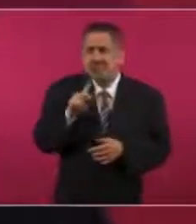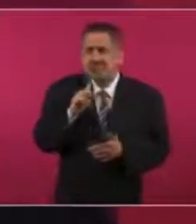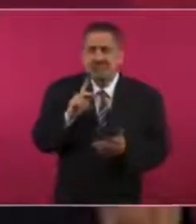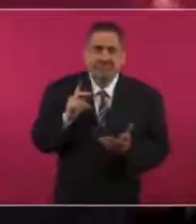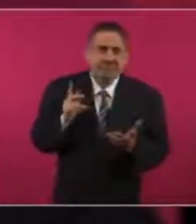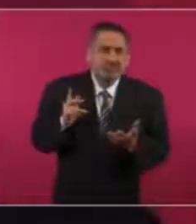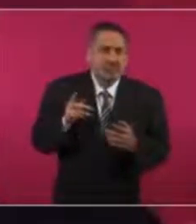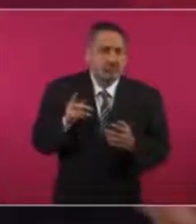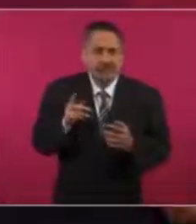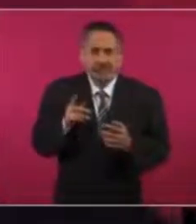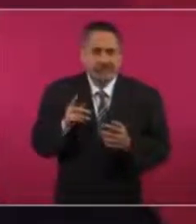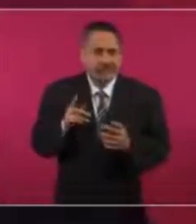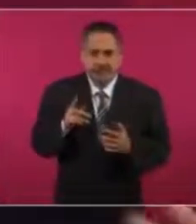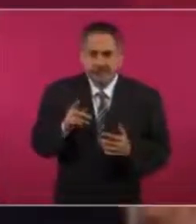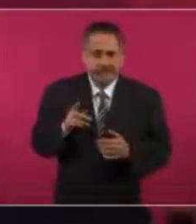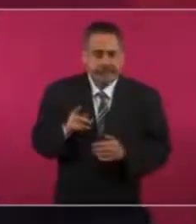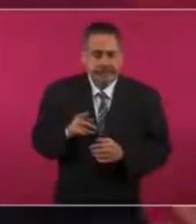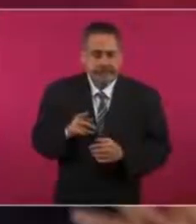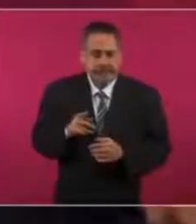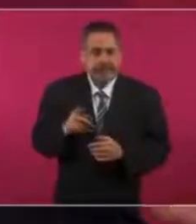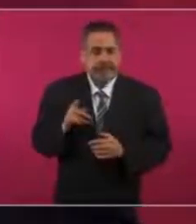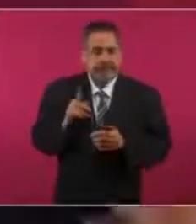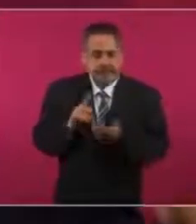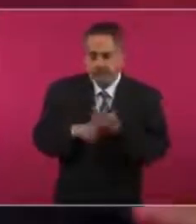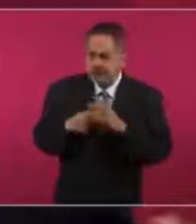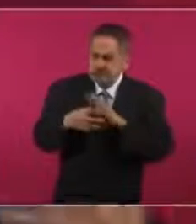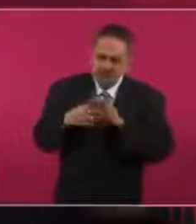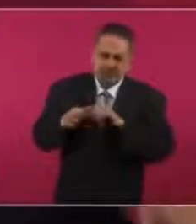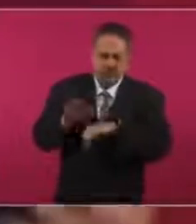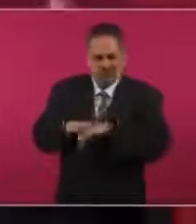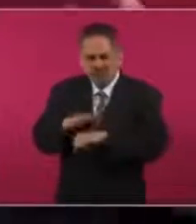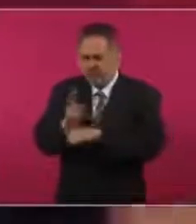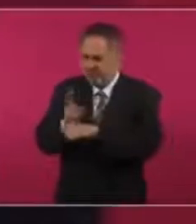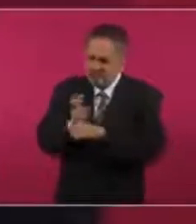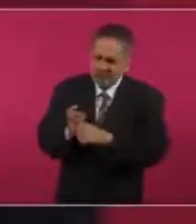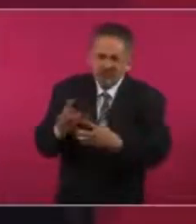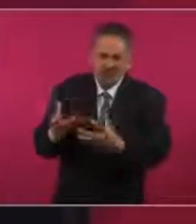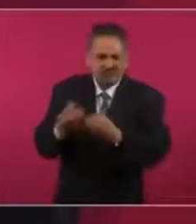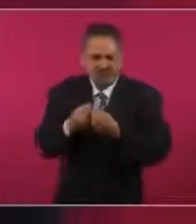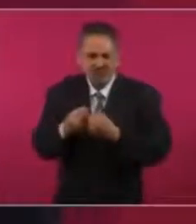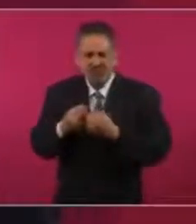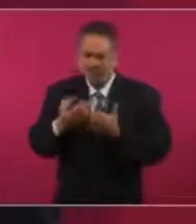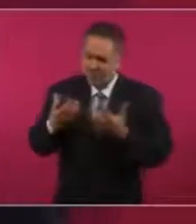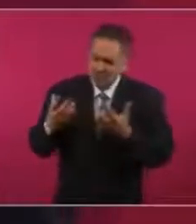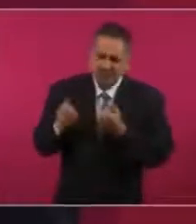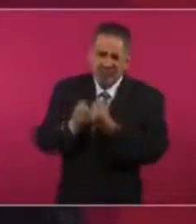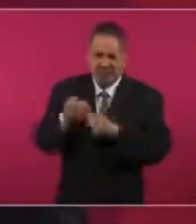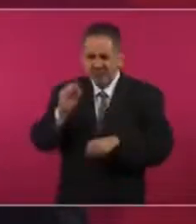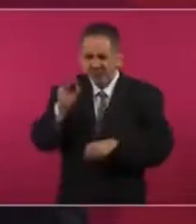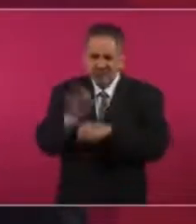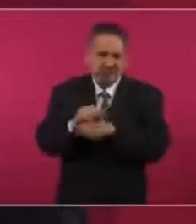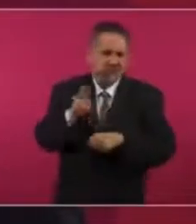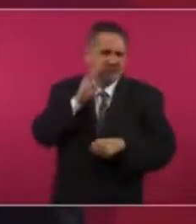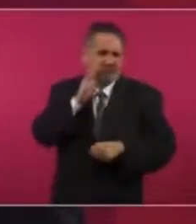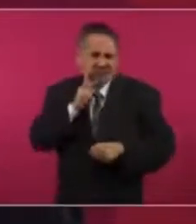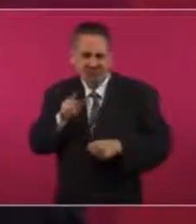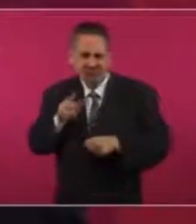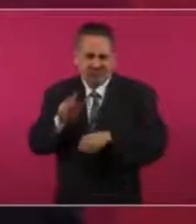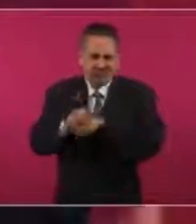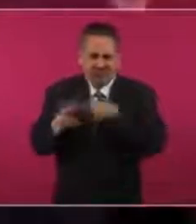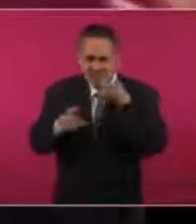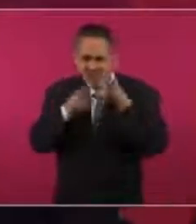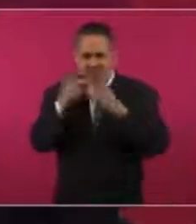Cuando se les convoca a que juntos rescatemos Pemex,